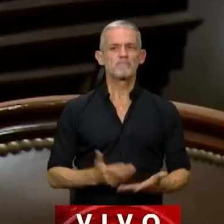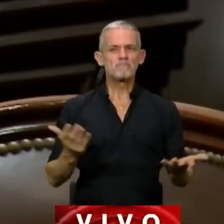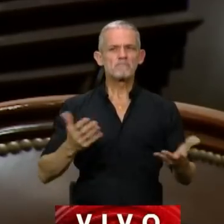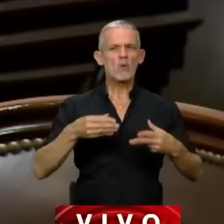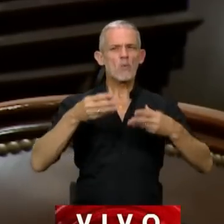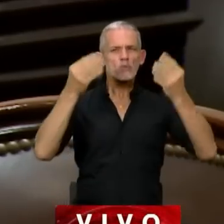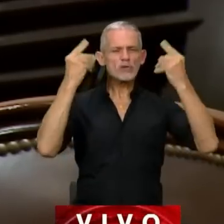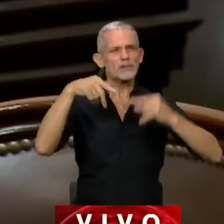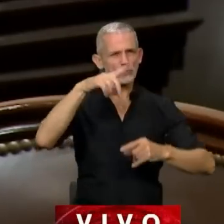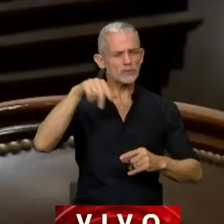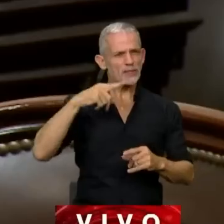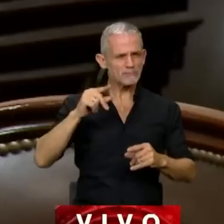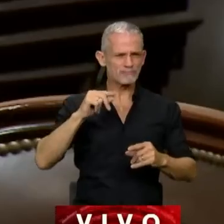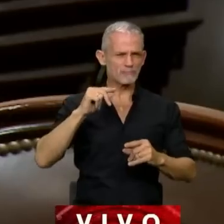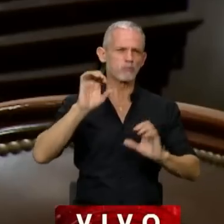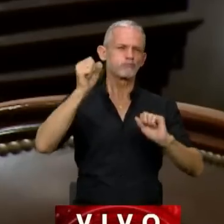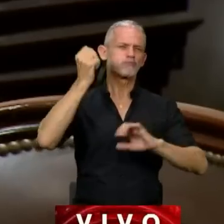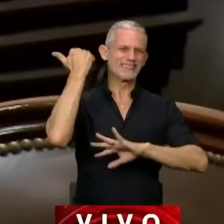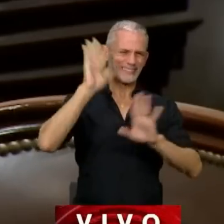Muchas veces me habrán escuchado decir